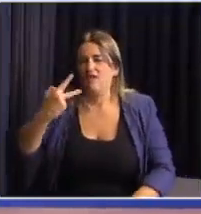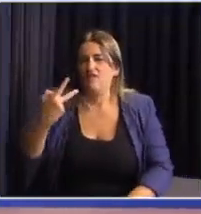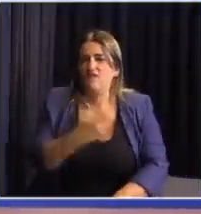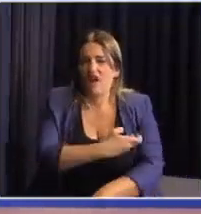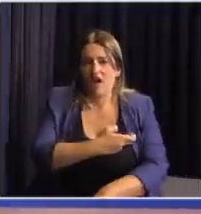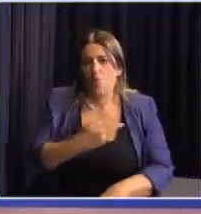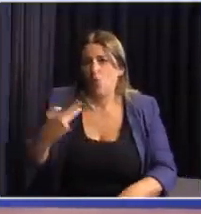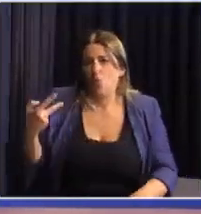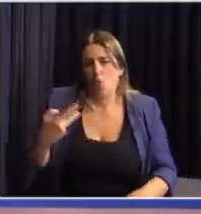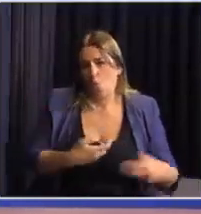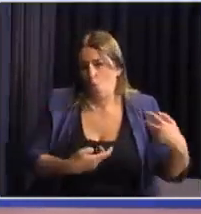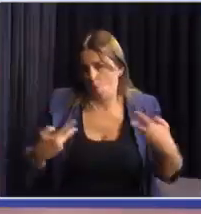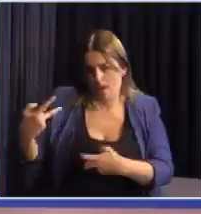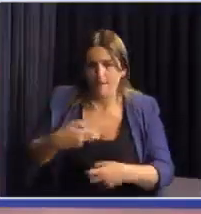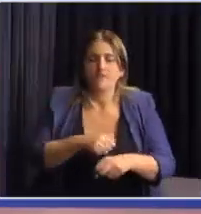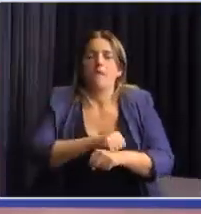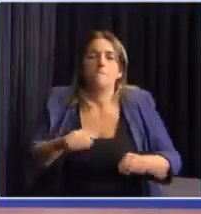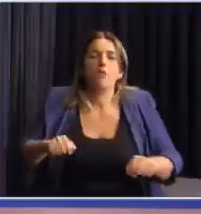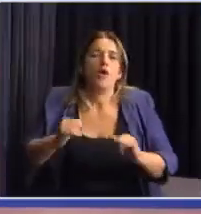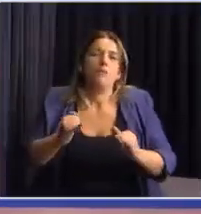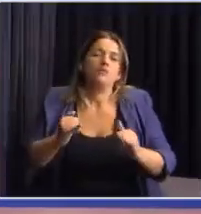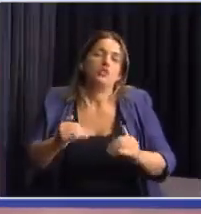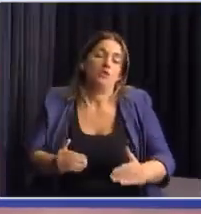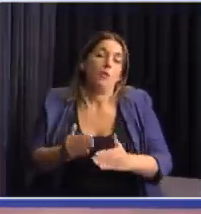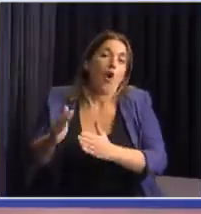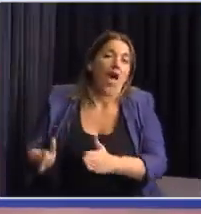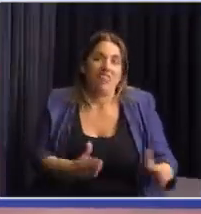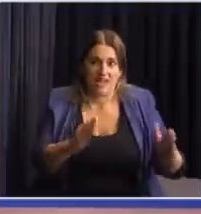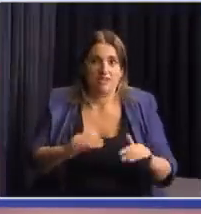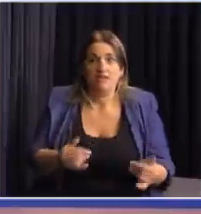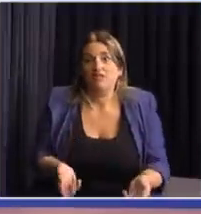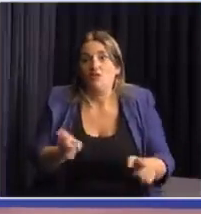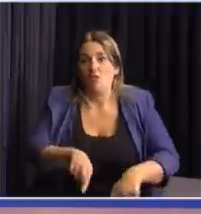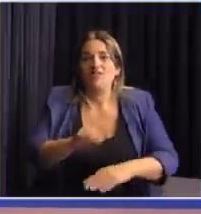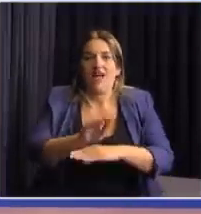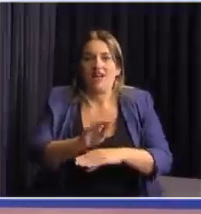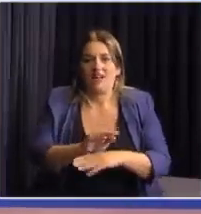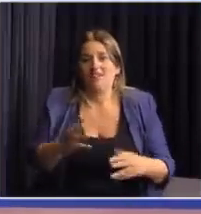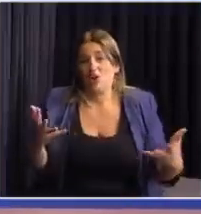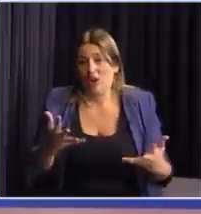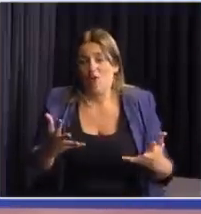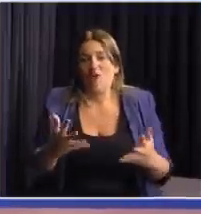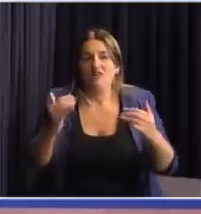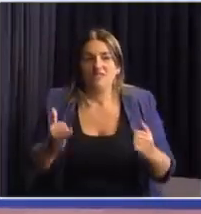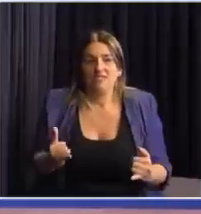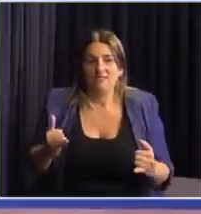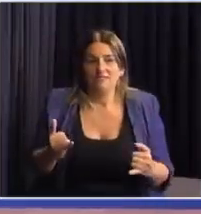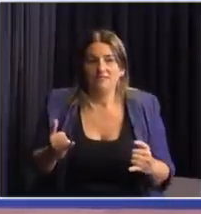etcétera, etcétera, y podamos adelantar el retorno a clases de los que hoy van a tener